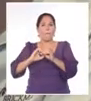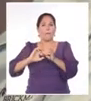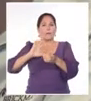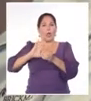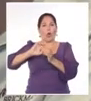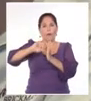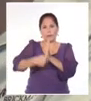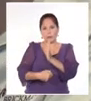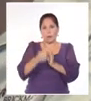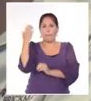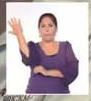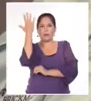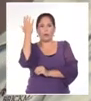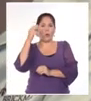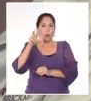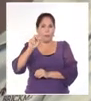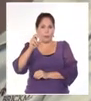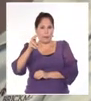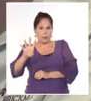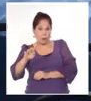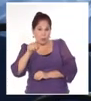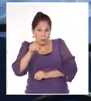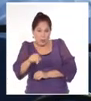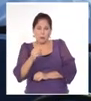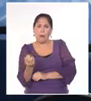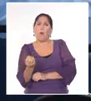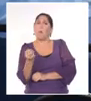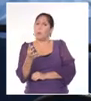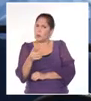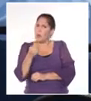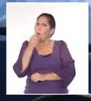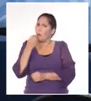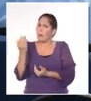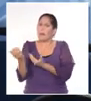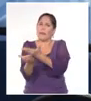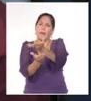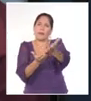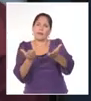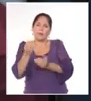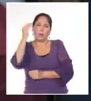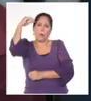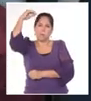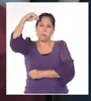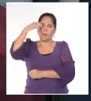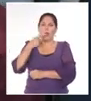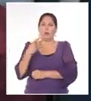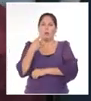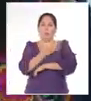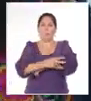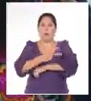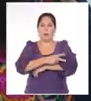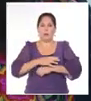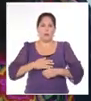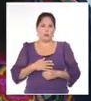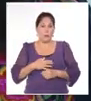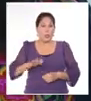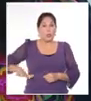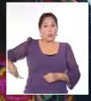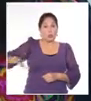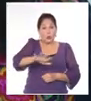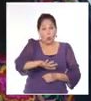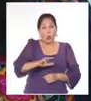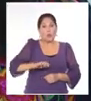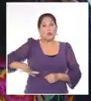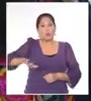Meteorología 2024 ha sido una oportunidad para el intercambio y el conocimiento mutuos. Hoy todos los actores de la